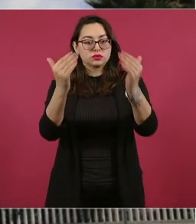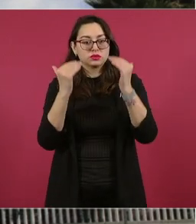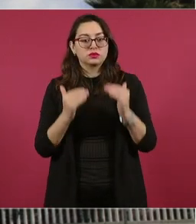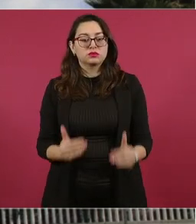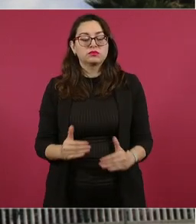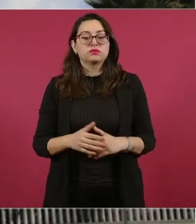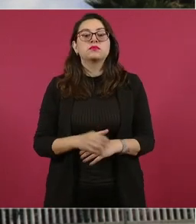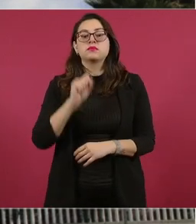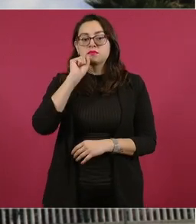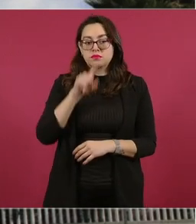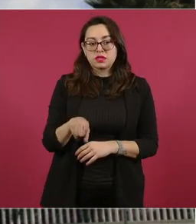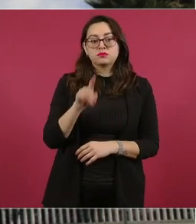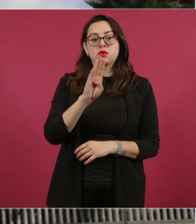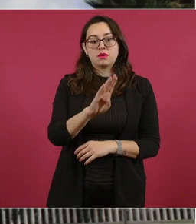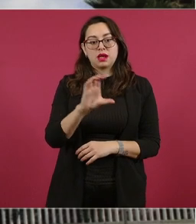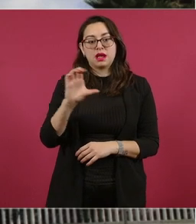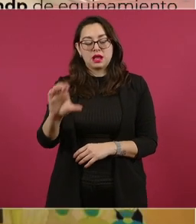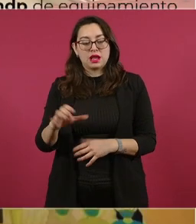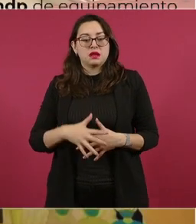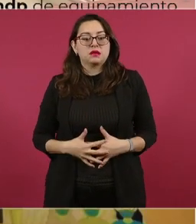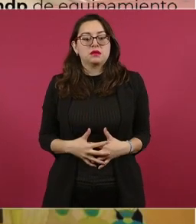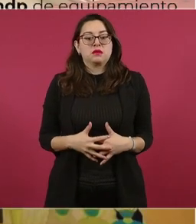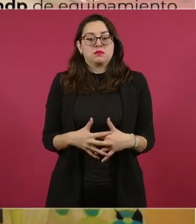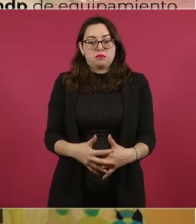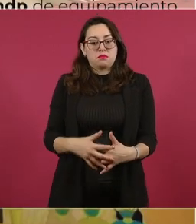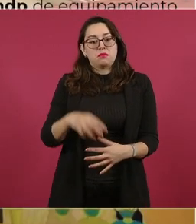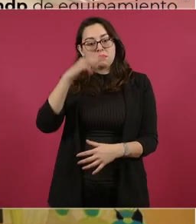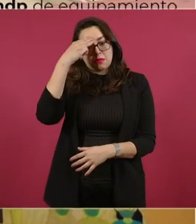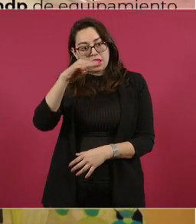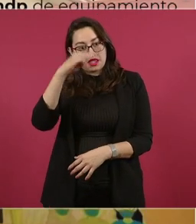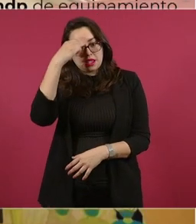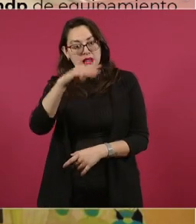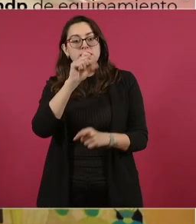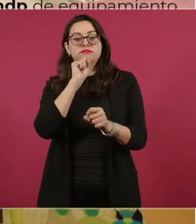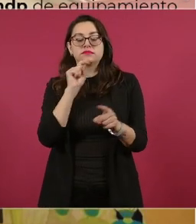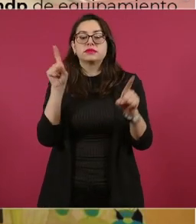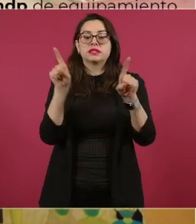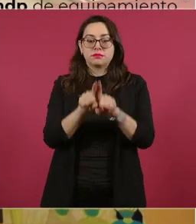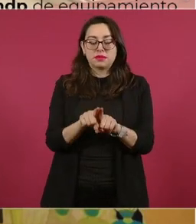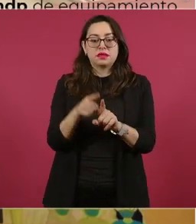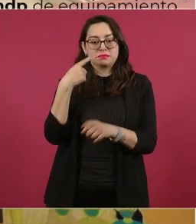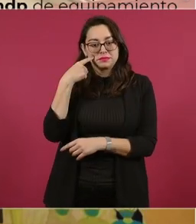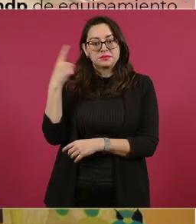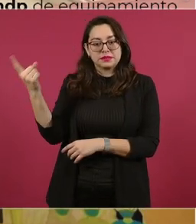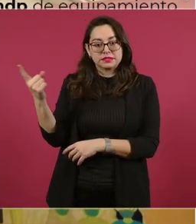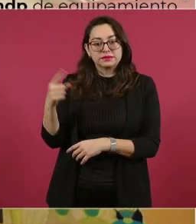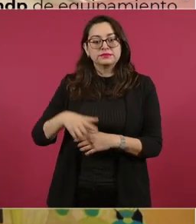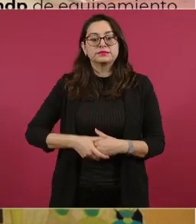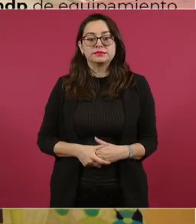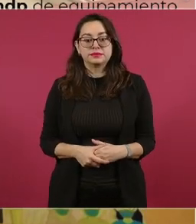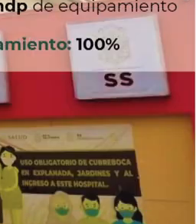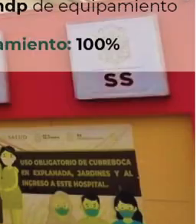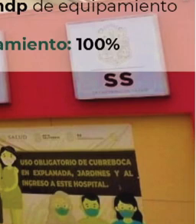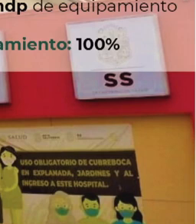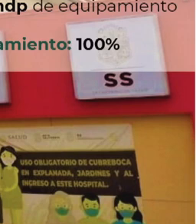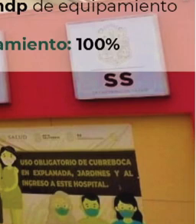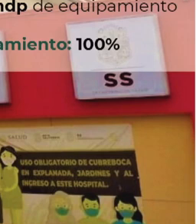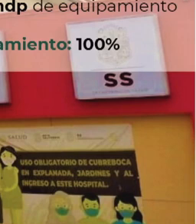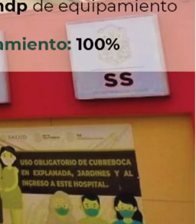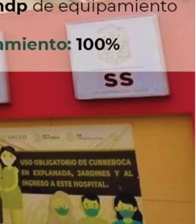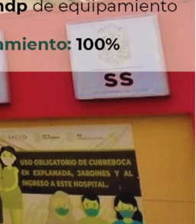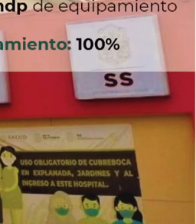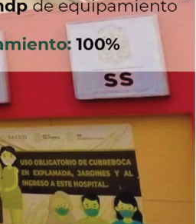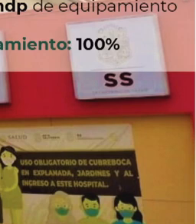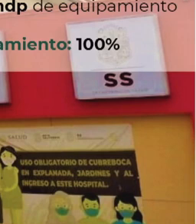allá en Baja California, el Materno Infantil de Mexicali, que también está recibiendo equipamiento y es en donde se instaló una sala de